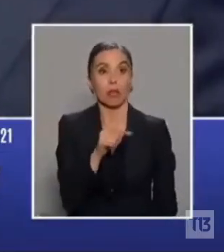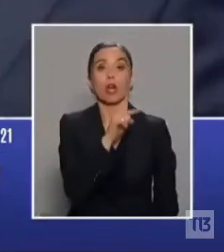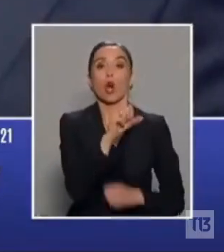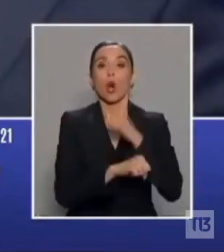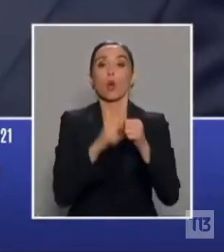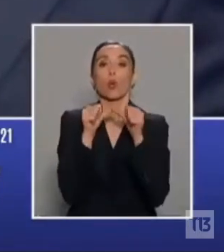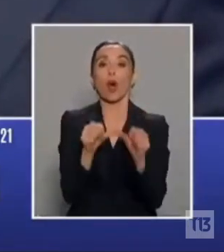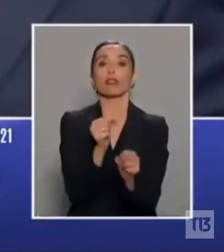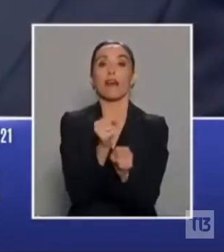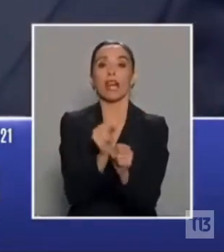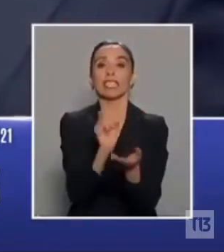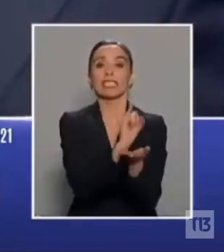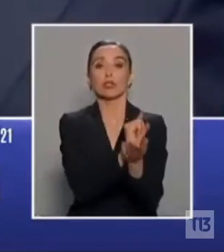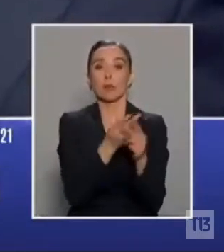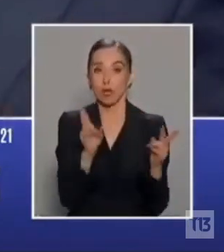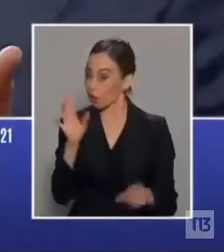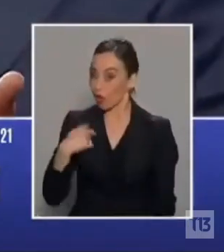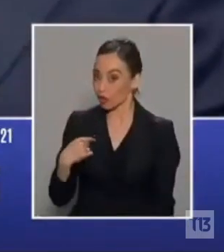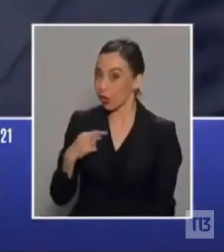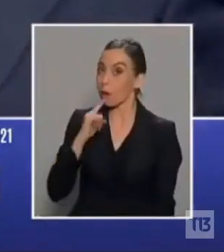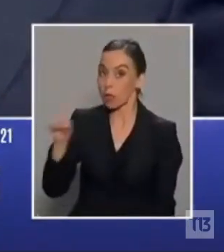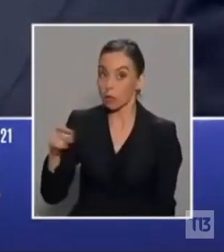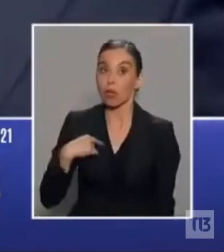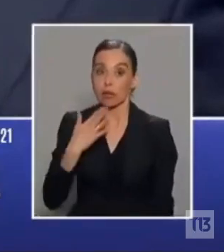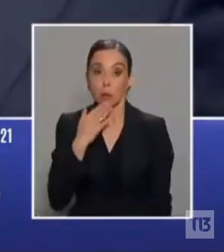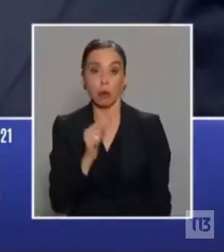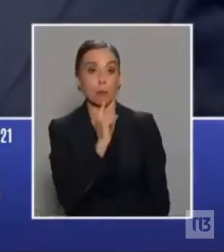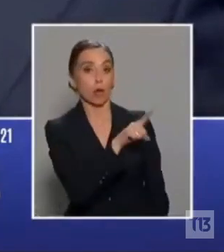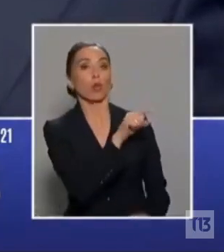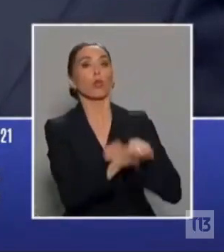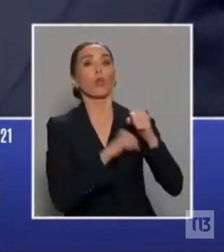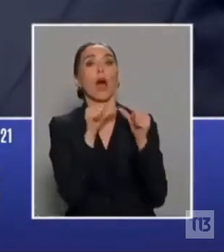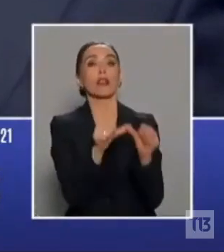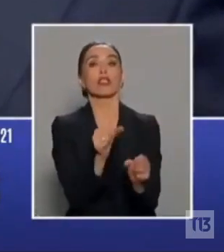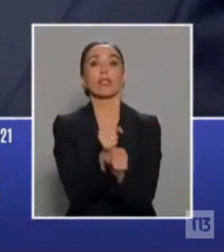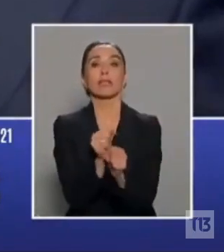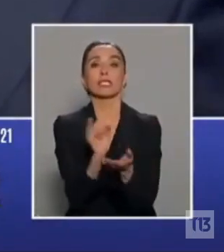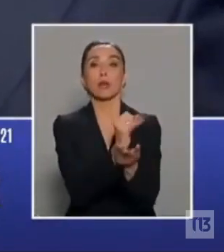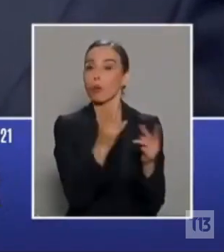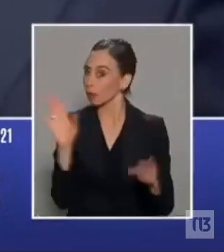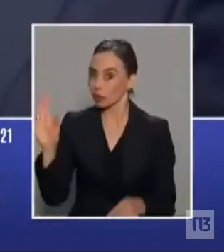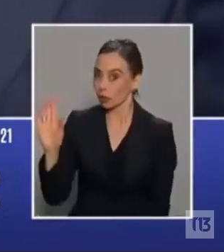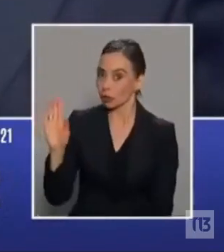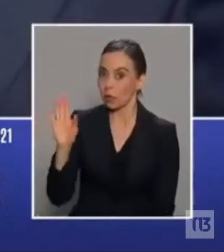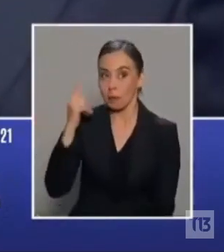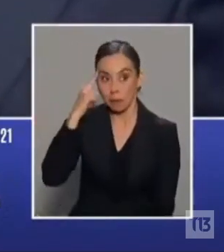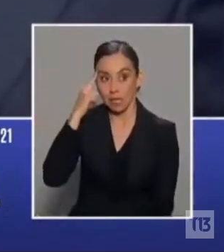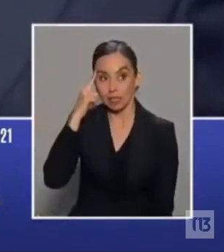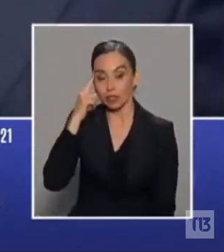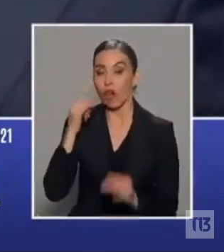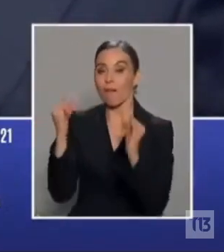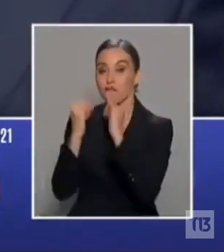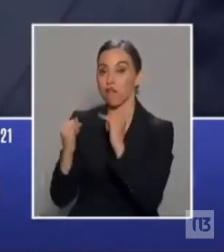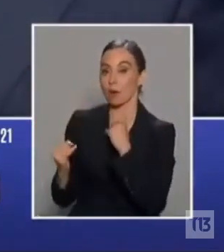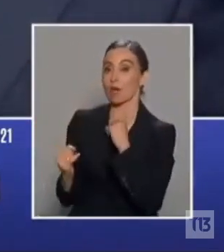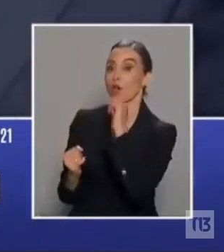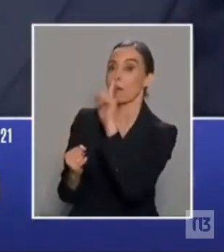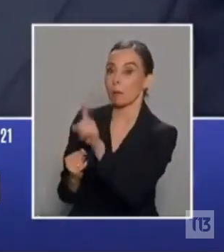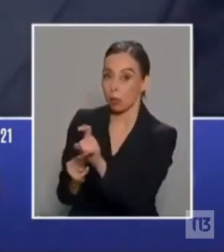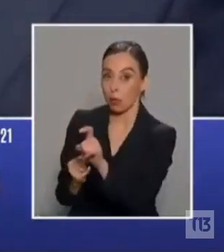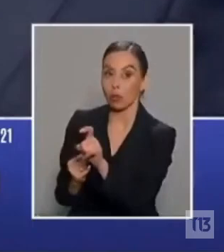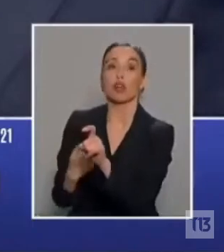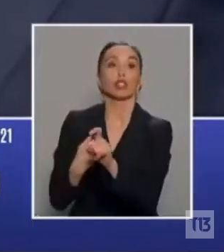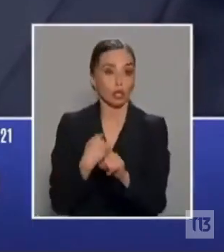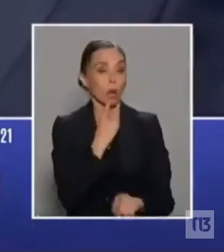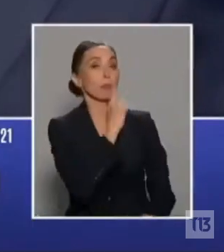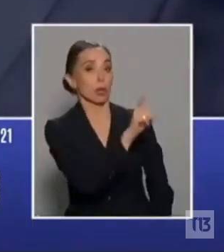años has trabajado en el sector público? No, pero yo te estoy haciendo una pero pregunta. Yo también puedo preguntar, ¿cuántos años has trabajado en el sector público? Sí, pero me parece que la dinámica en esto, yo te lo puedo preguntar, te